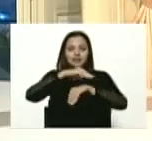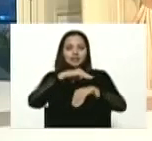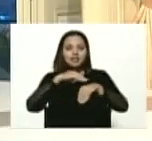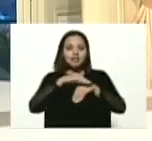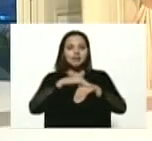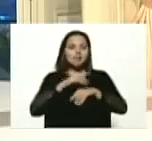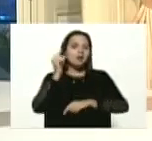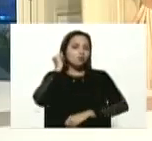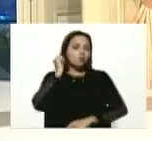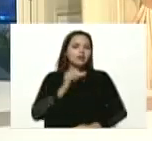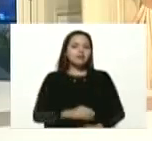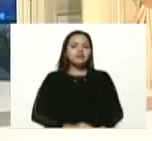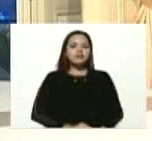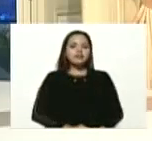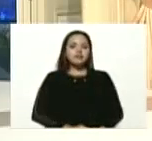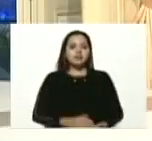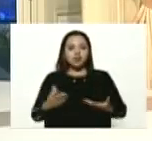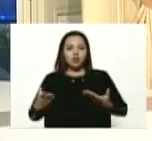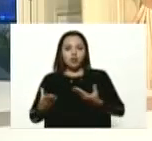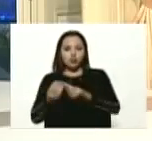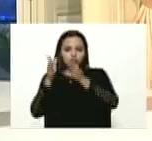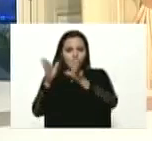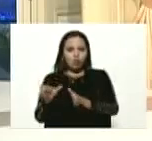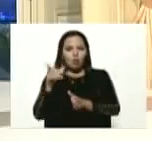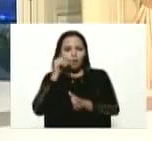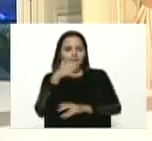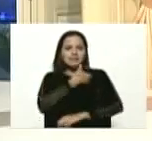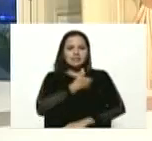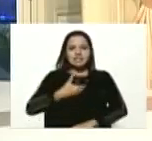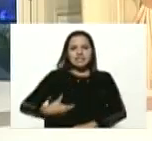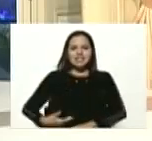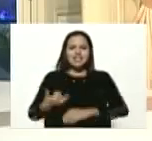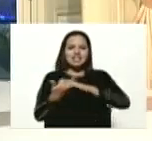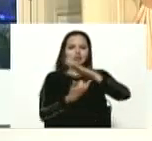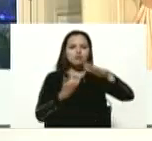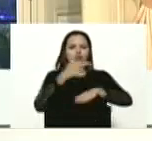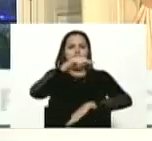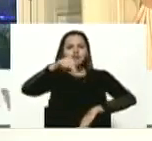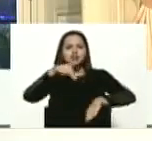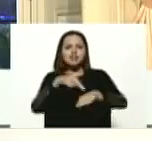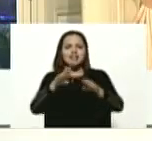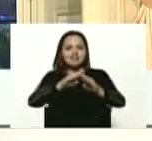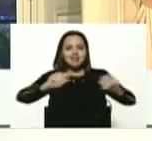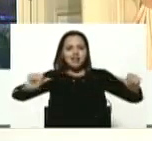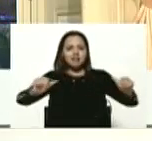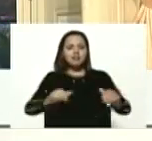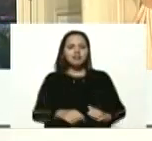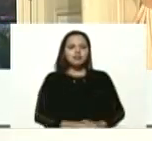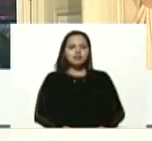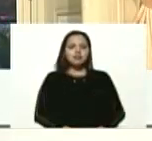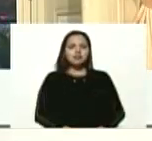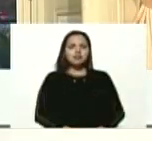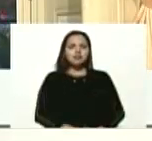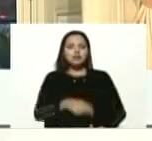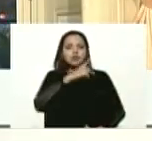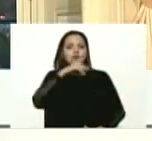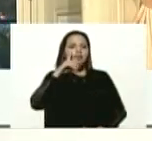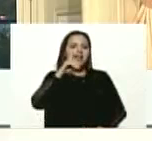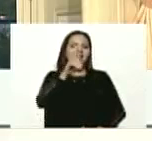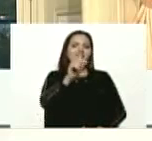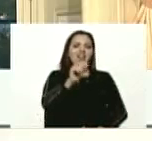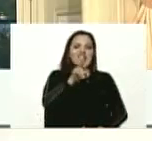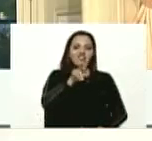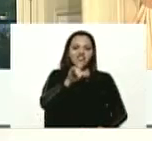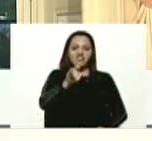para las Mujeres, junto a David Hernández, presidente del Instituto Nacional de Tierras. David, un joven